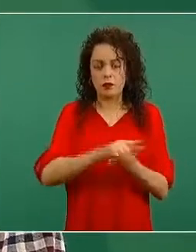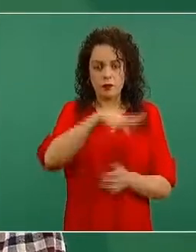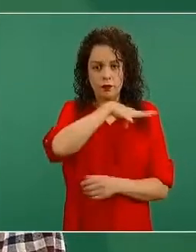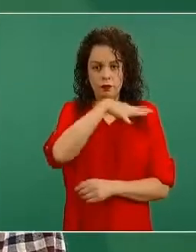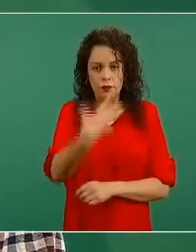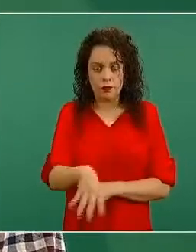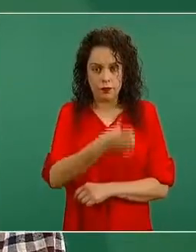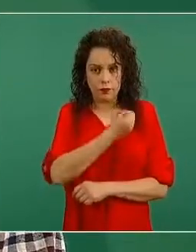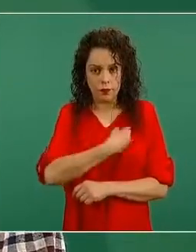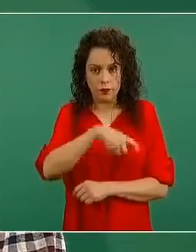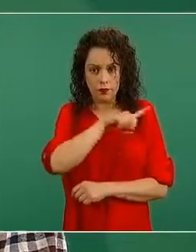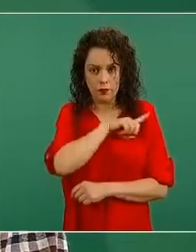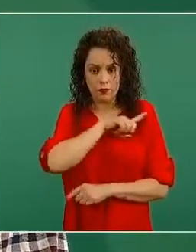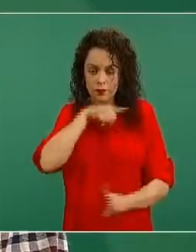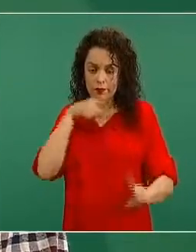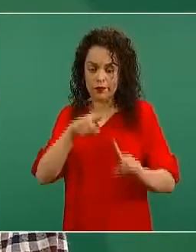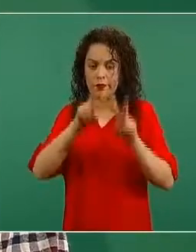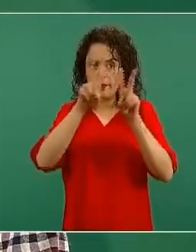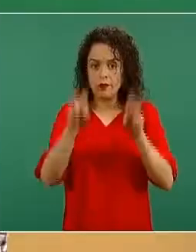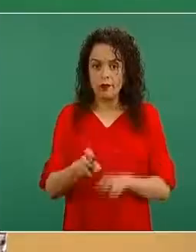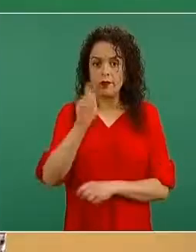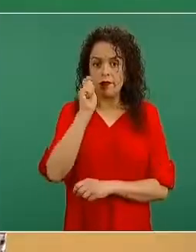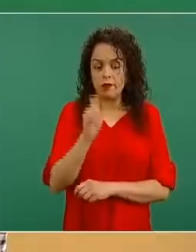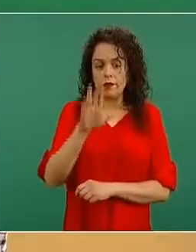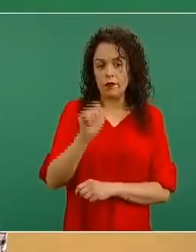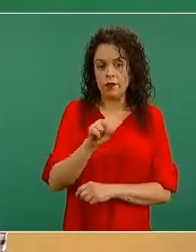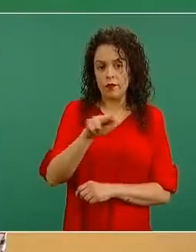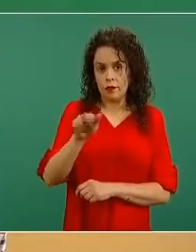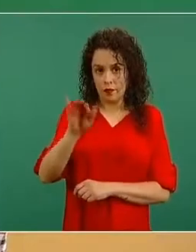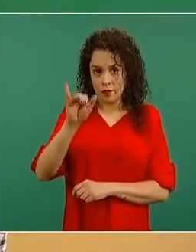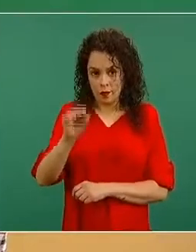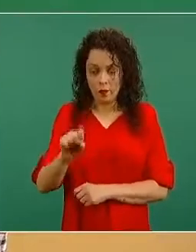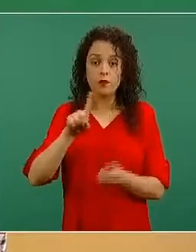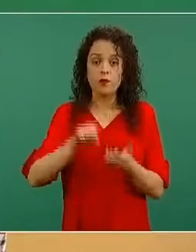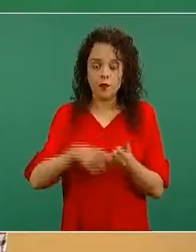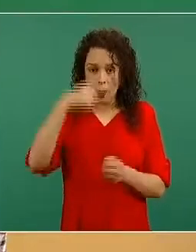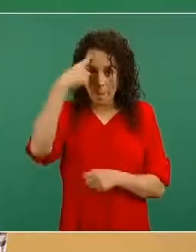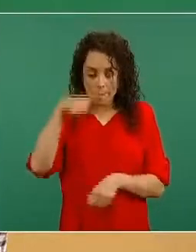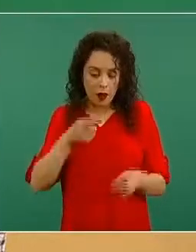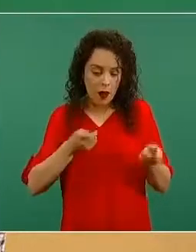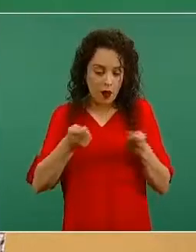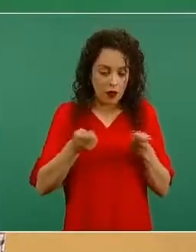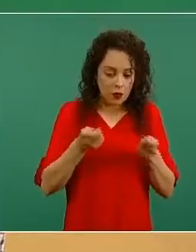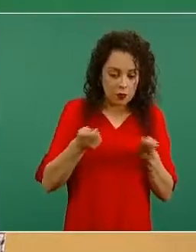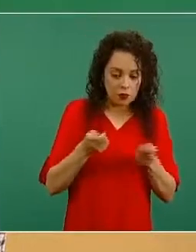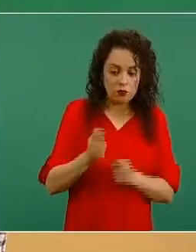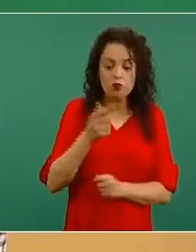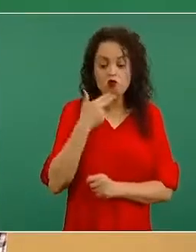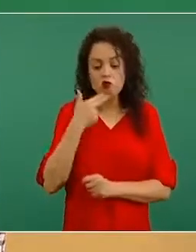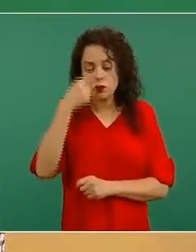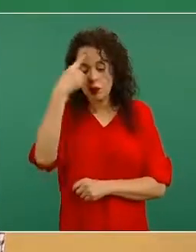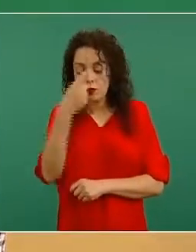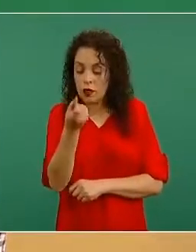en materia de cannabis, que contempla la regulación sobre el uso